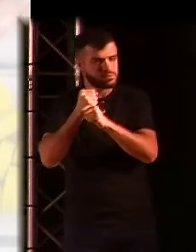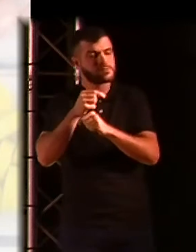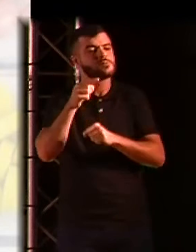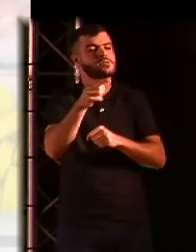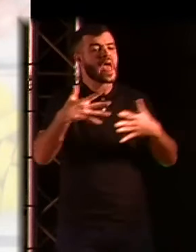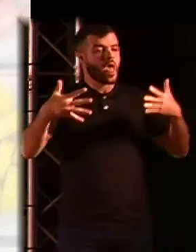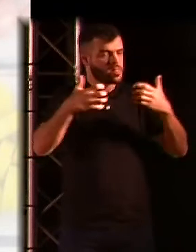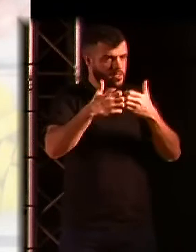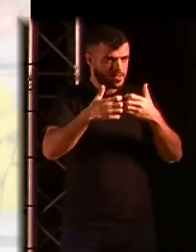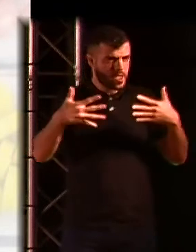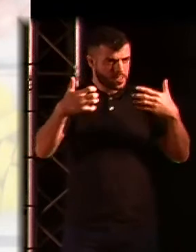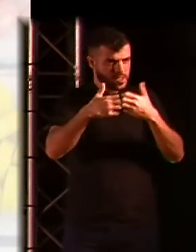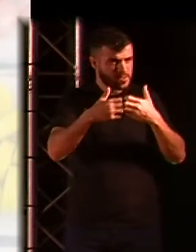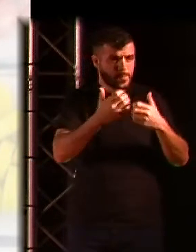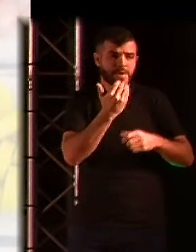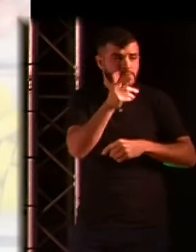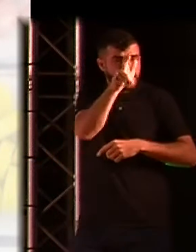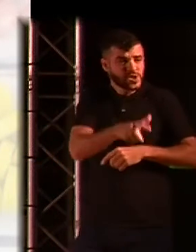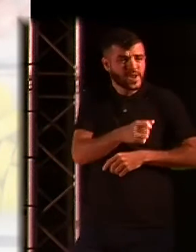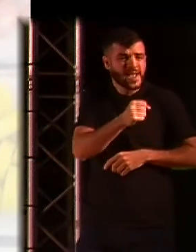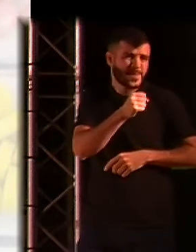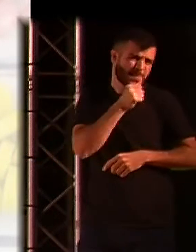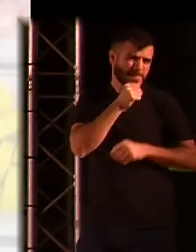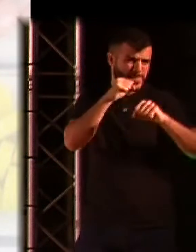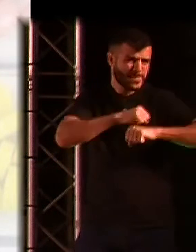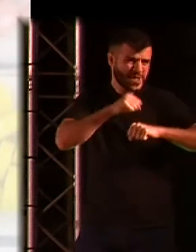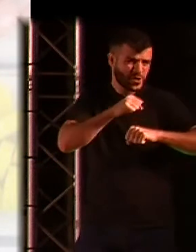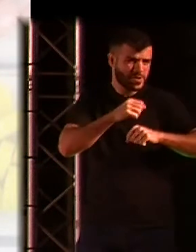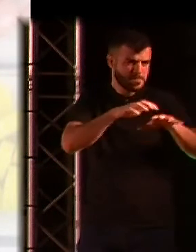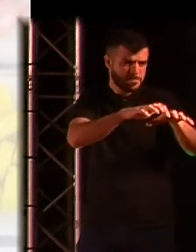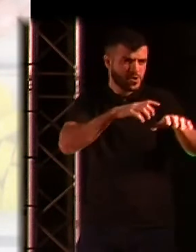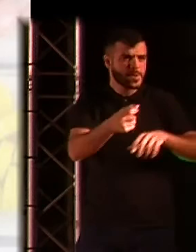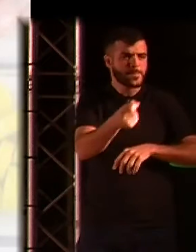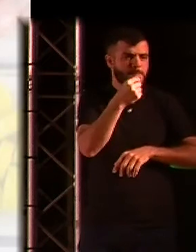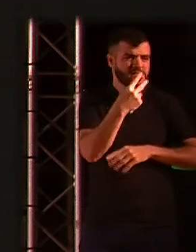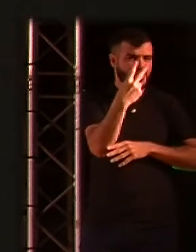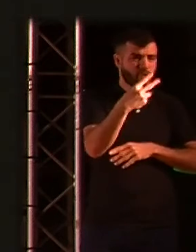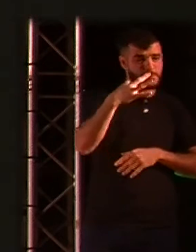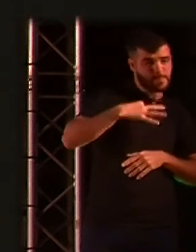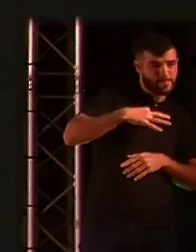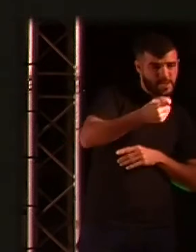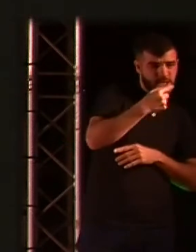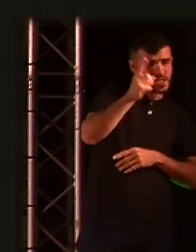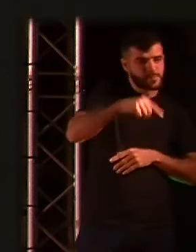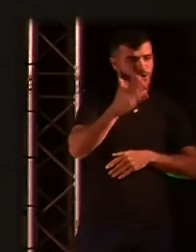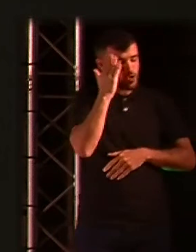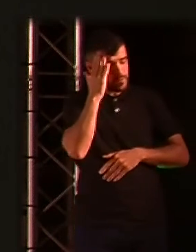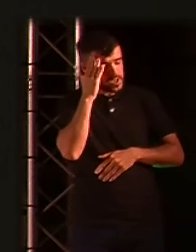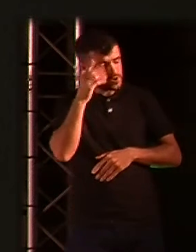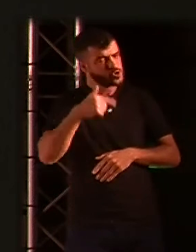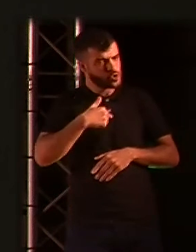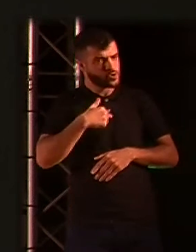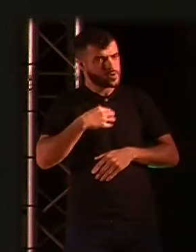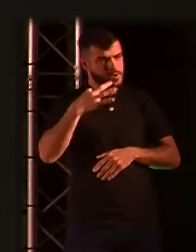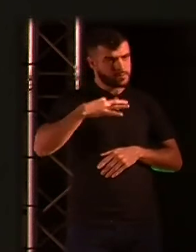todo en ancianos, que se les dan la pastilla de dormir, la mayoría toman pastilla para orinar y pastilla para dormir. Si me tengo que levantar a orinar